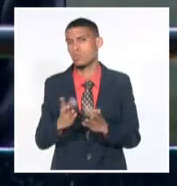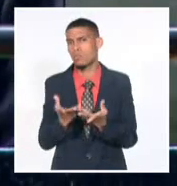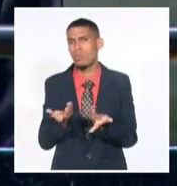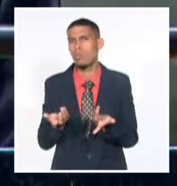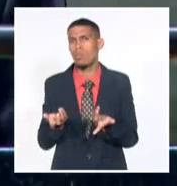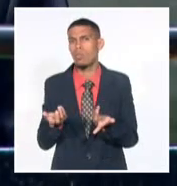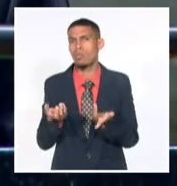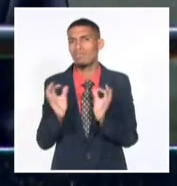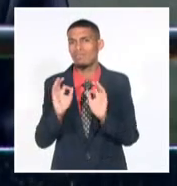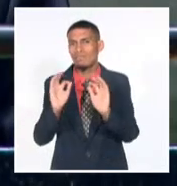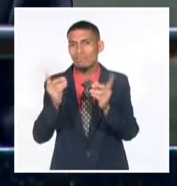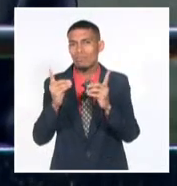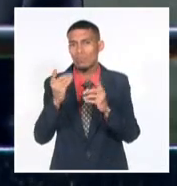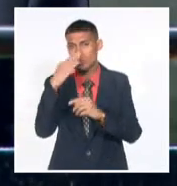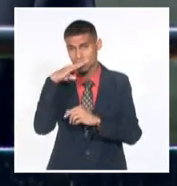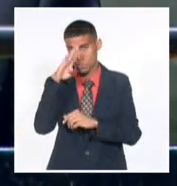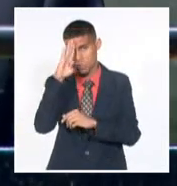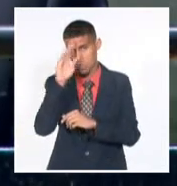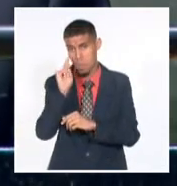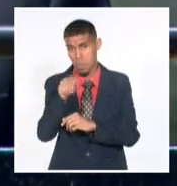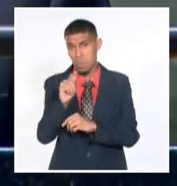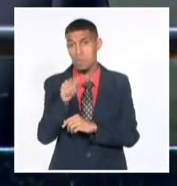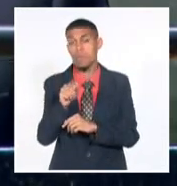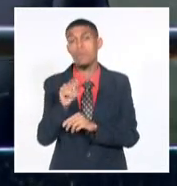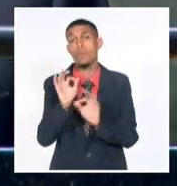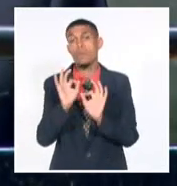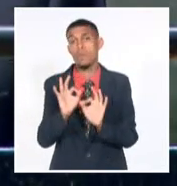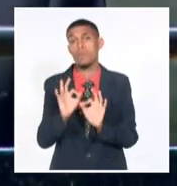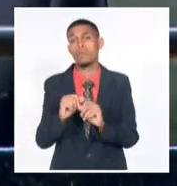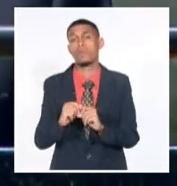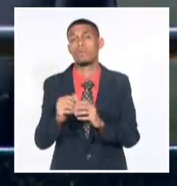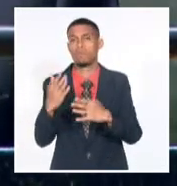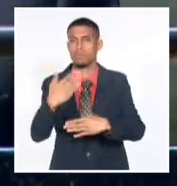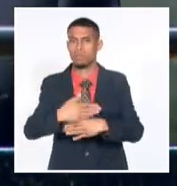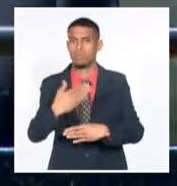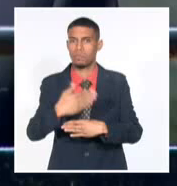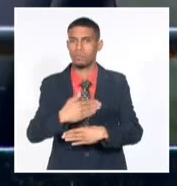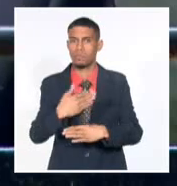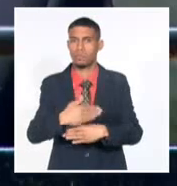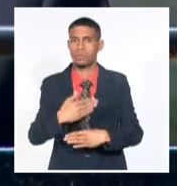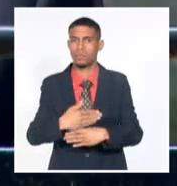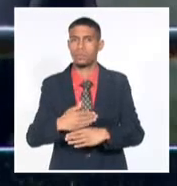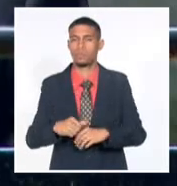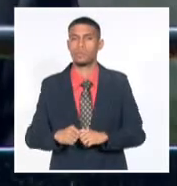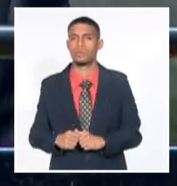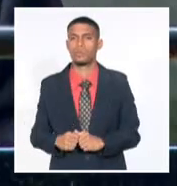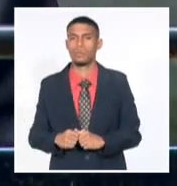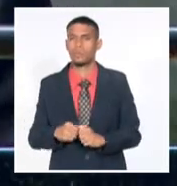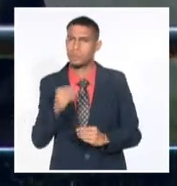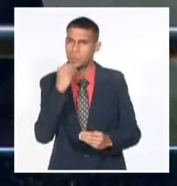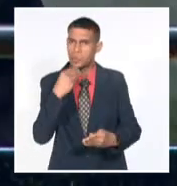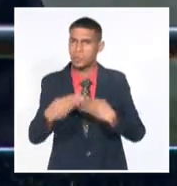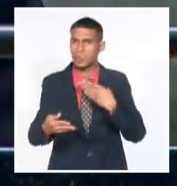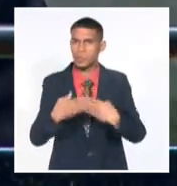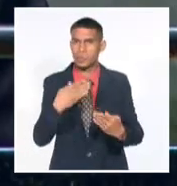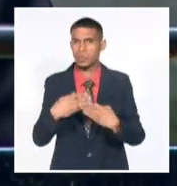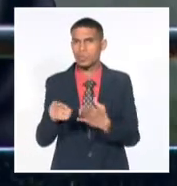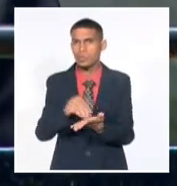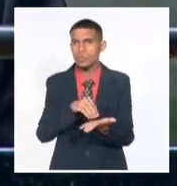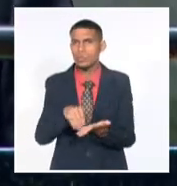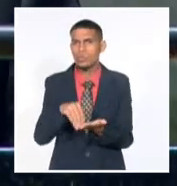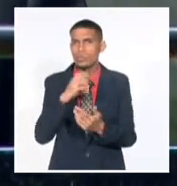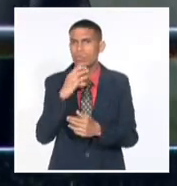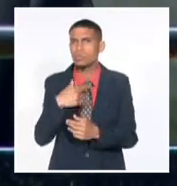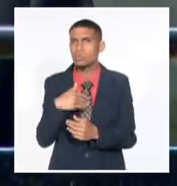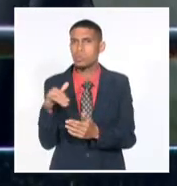los cubanos que arriban a las fronteras estadounidenses sin importar la vía por la que